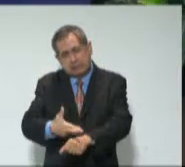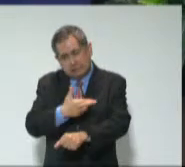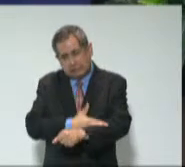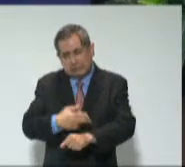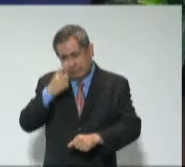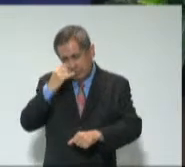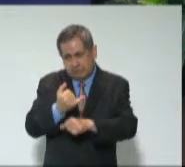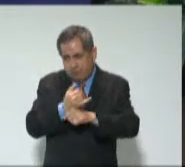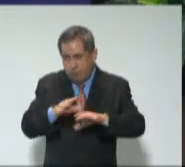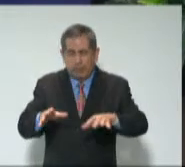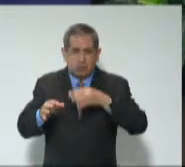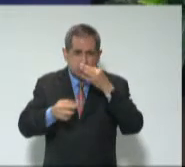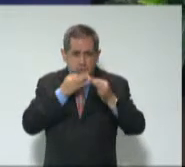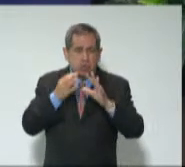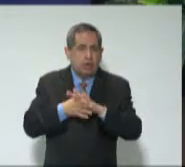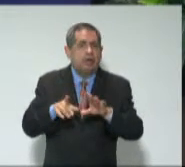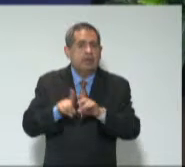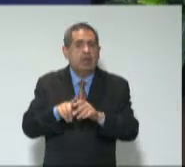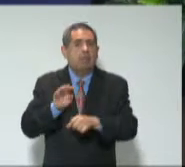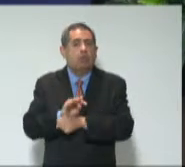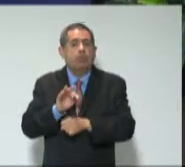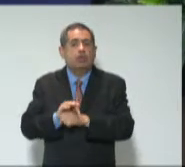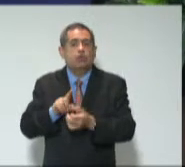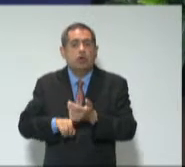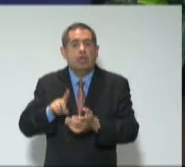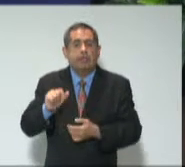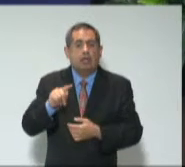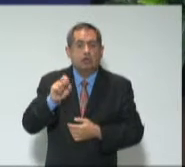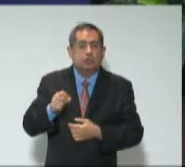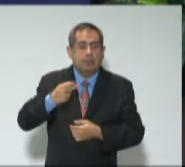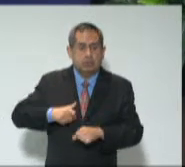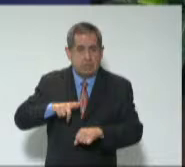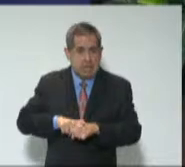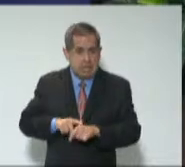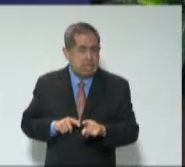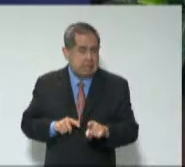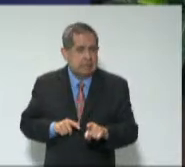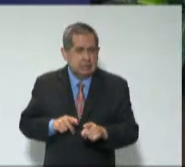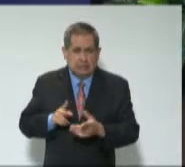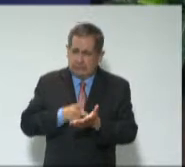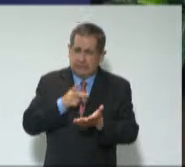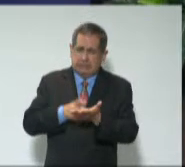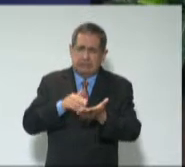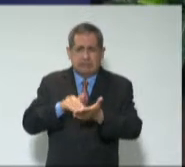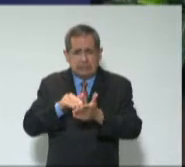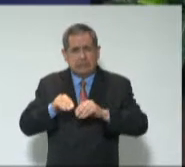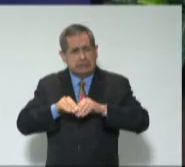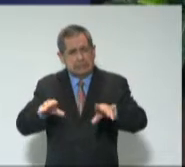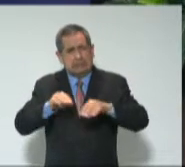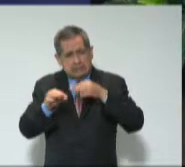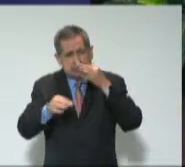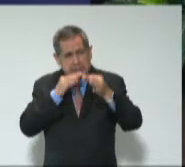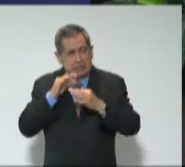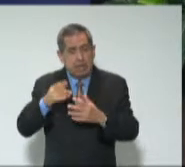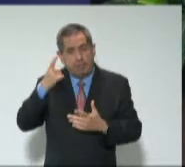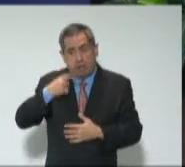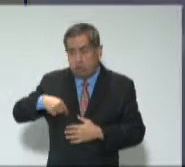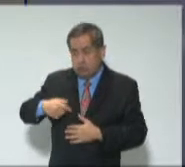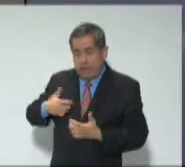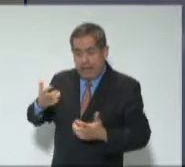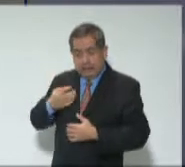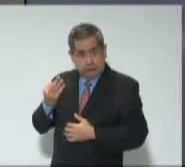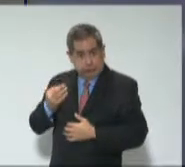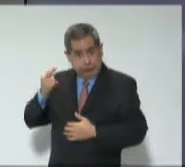información pero también de la protección de datos personales han ido insistiendo para que en las prácticas